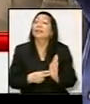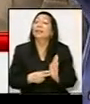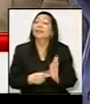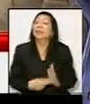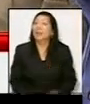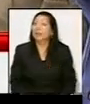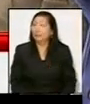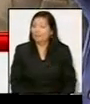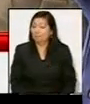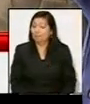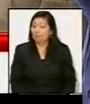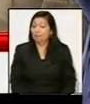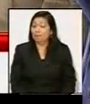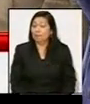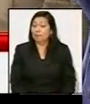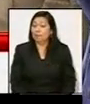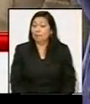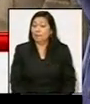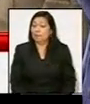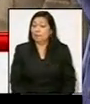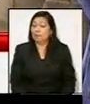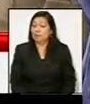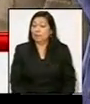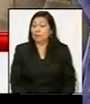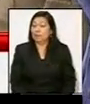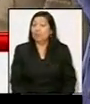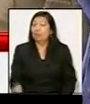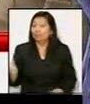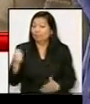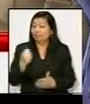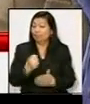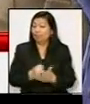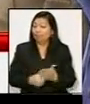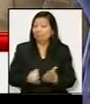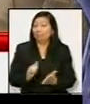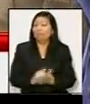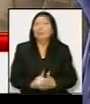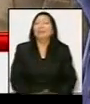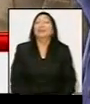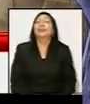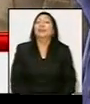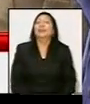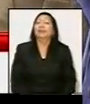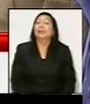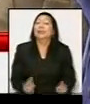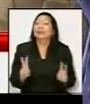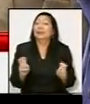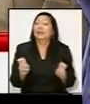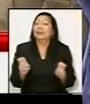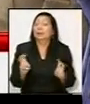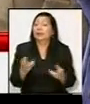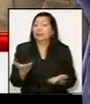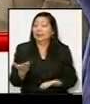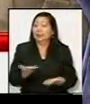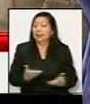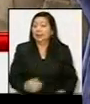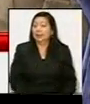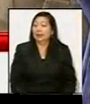pregunta qué la imputación delictiva la tipificación delictiva